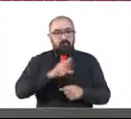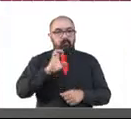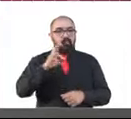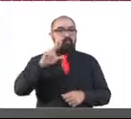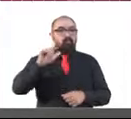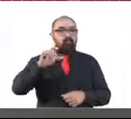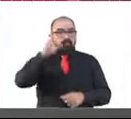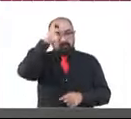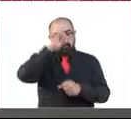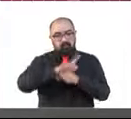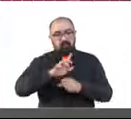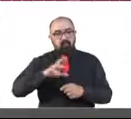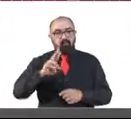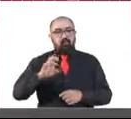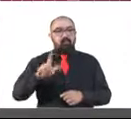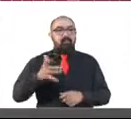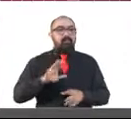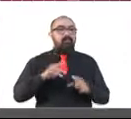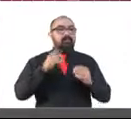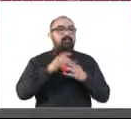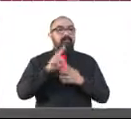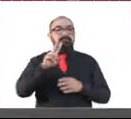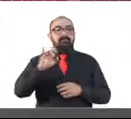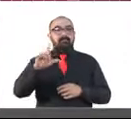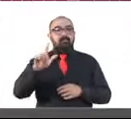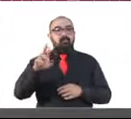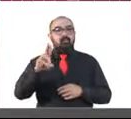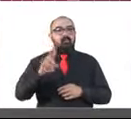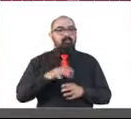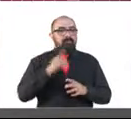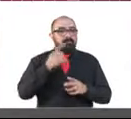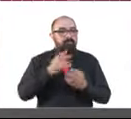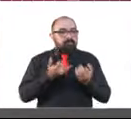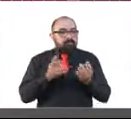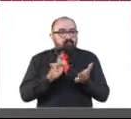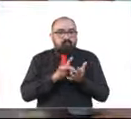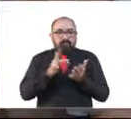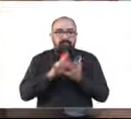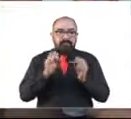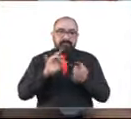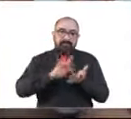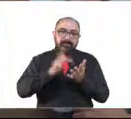y Desarrollo Rural, también a don Víctor Hugo Páramo, y hasta